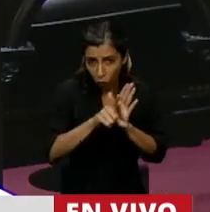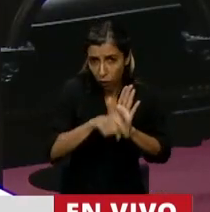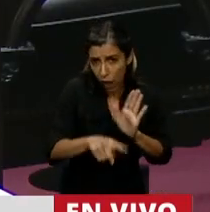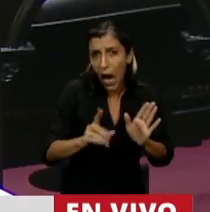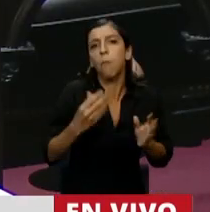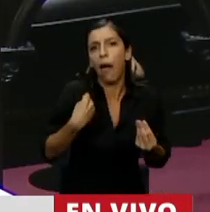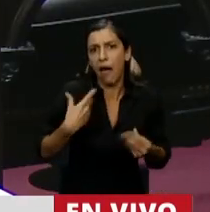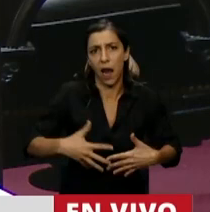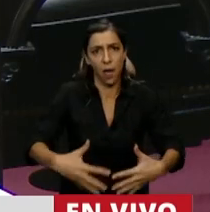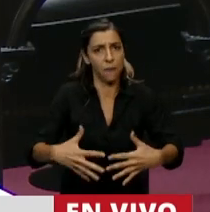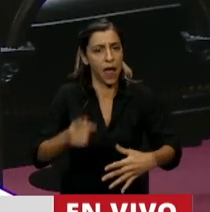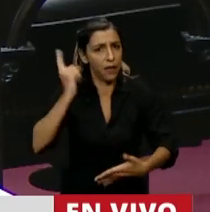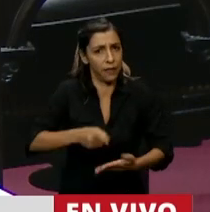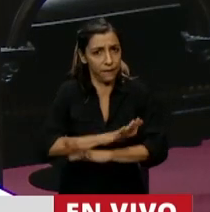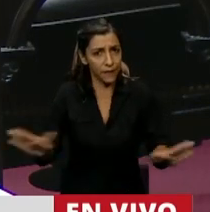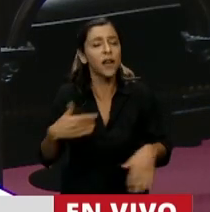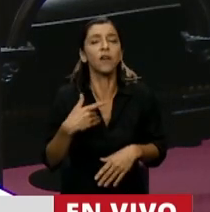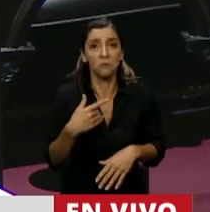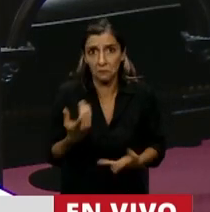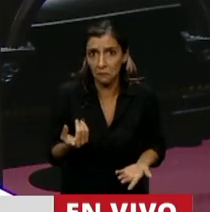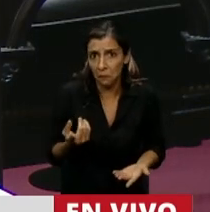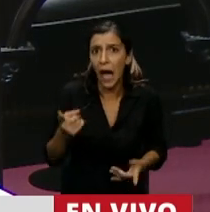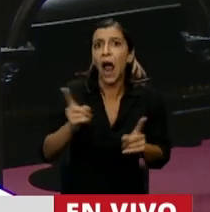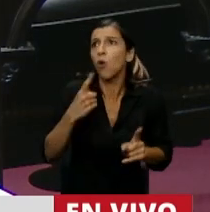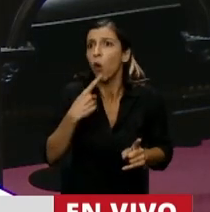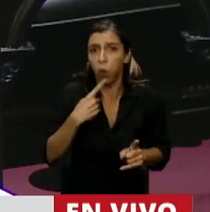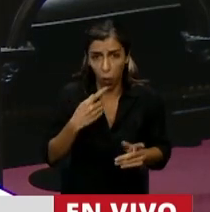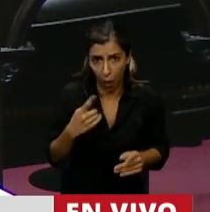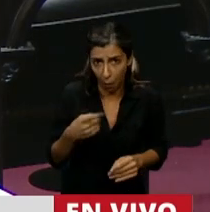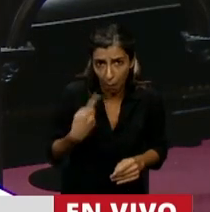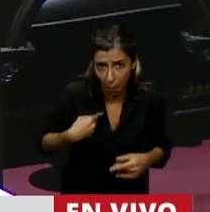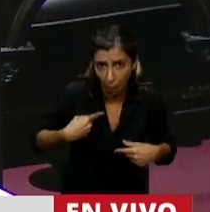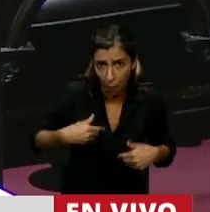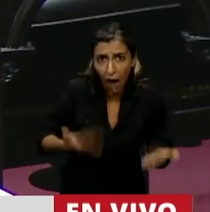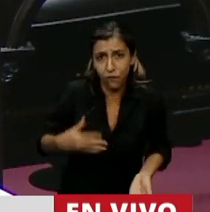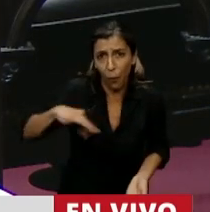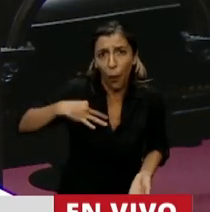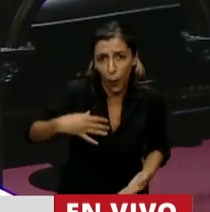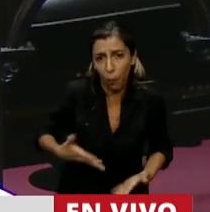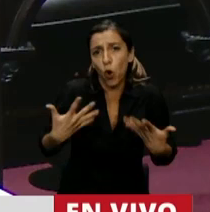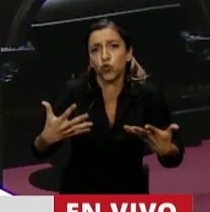voluntaria del embarazo, estamos a favor de la vida, sin ninguna duda, tengo plena certeza de eso.